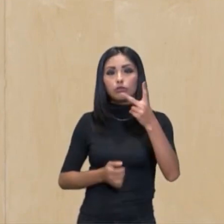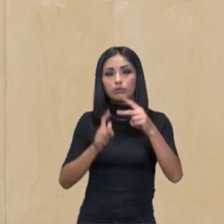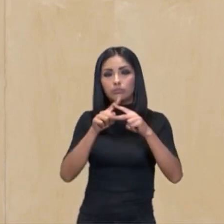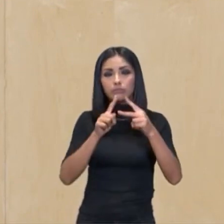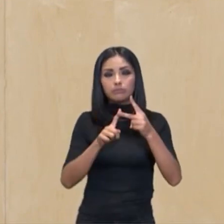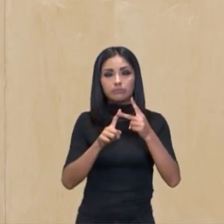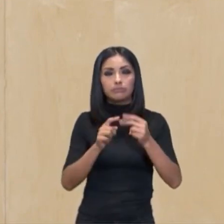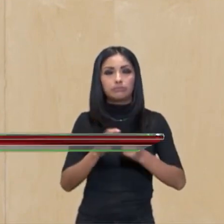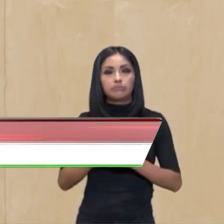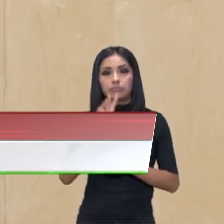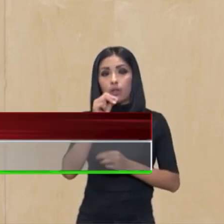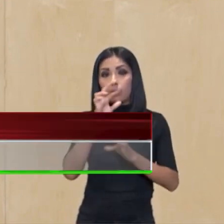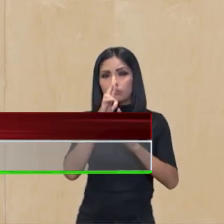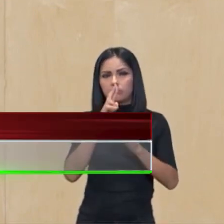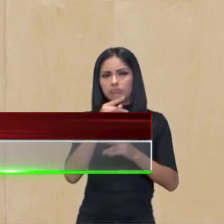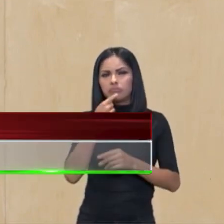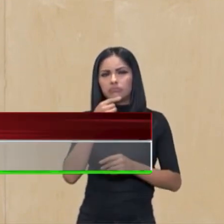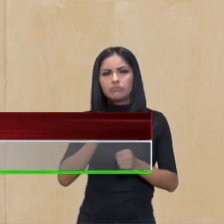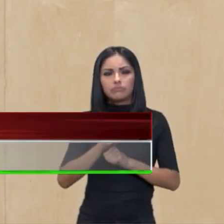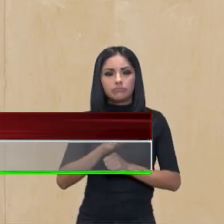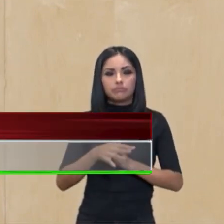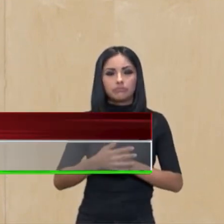no violaciones